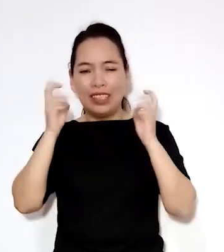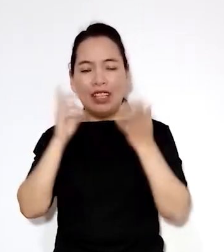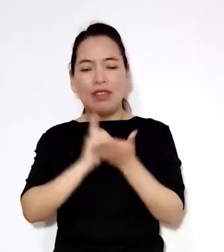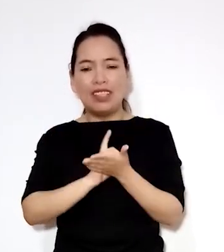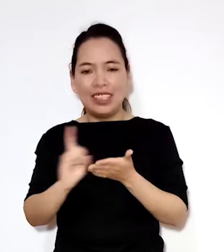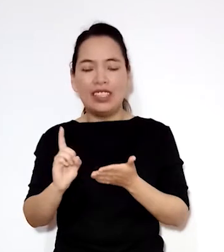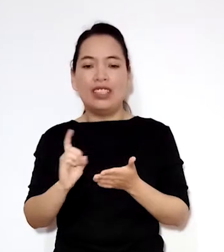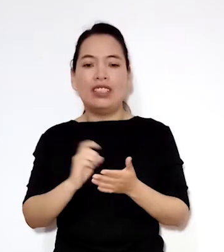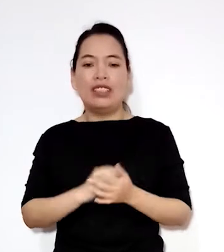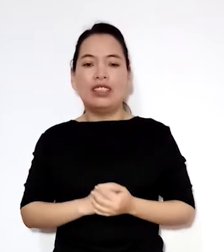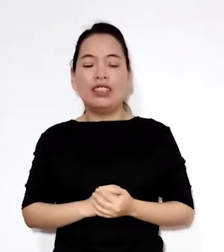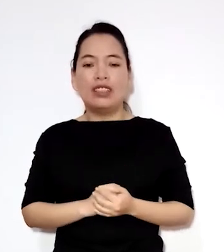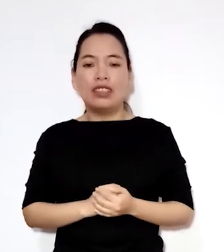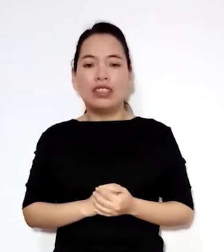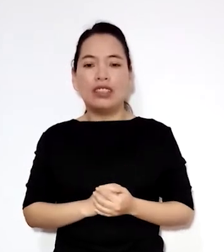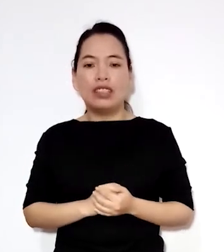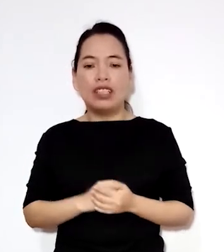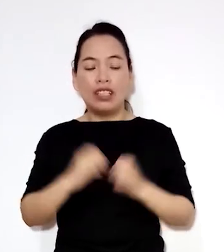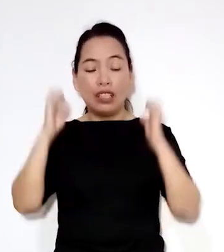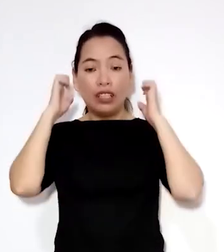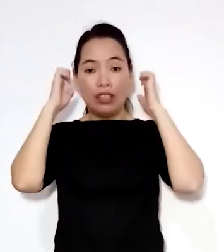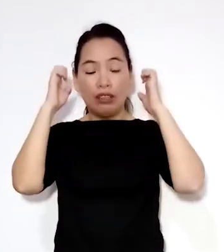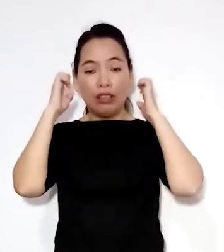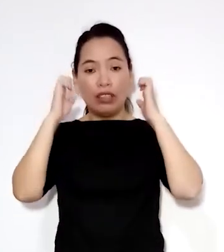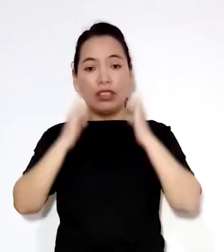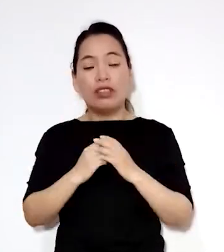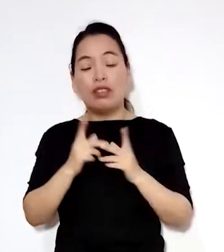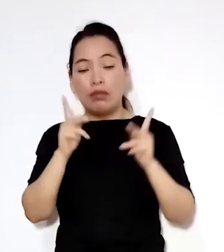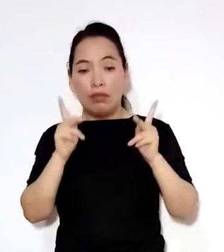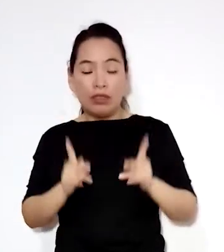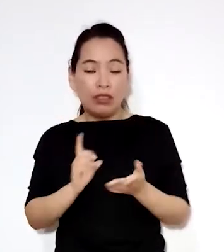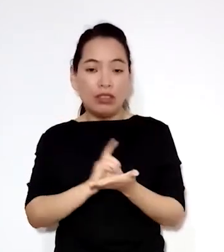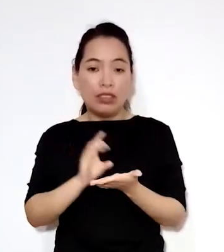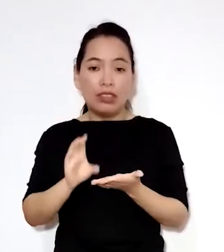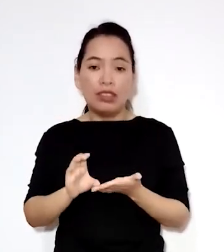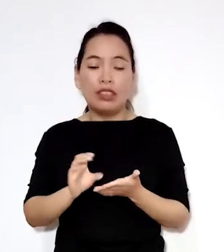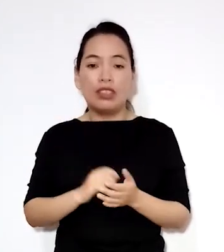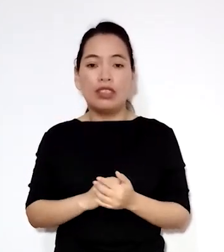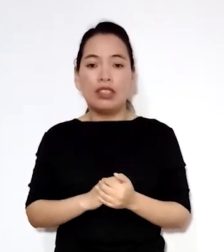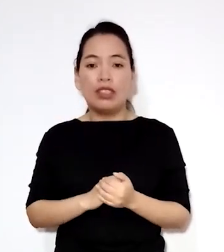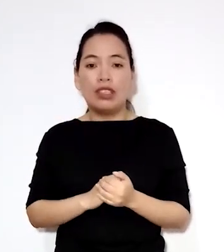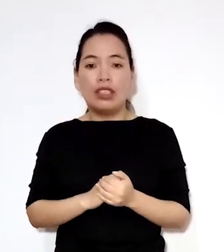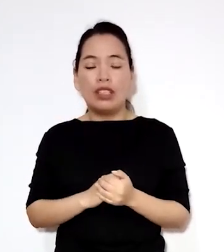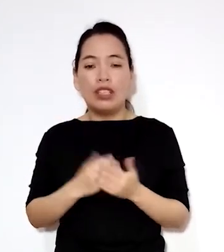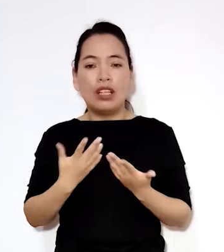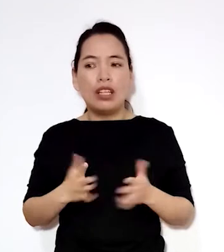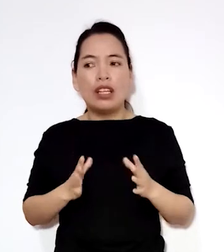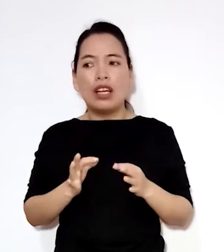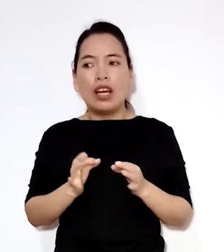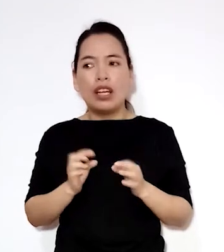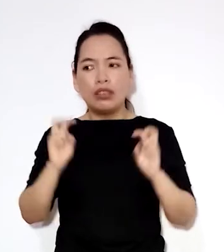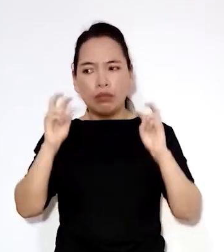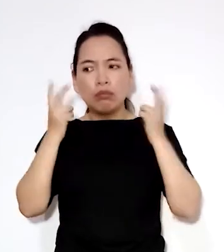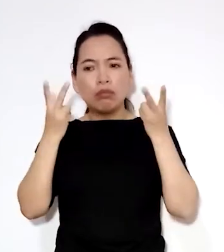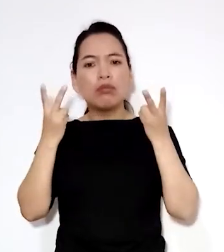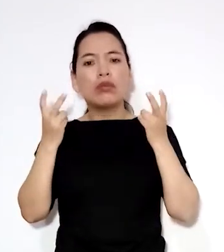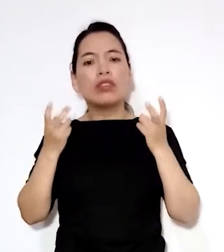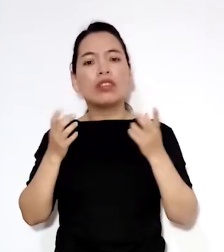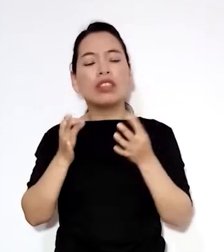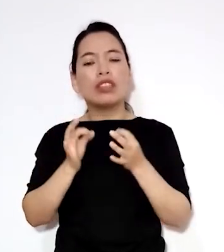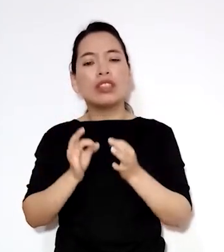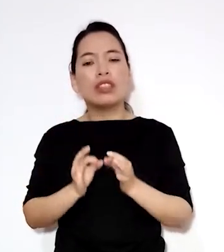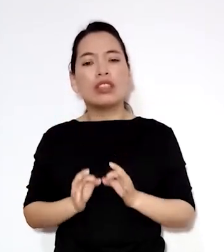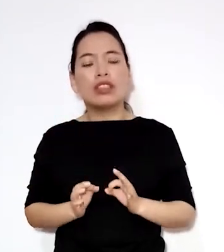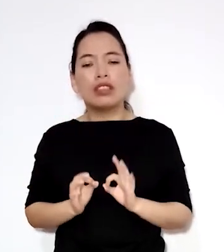del derecho a la educación de personas con discapacidad ha sido ya un